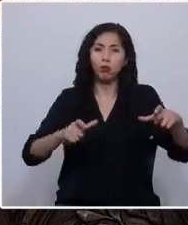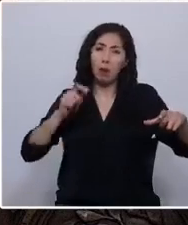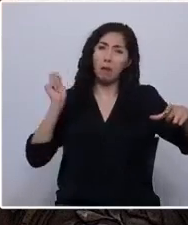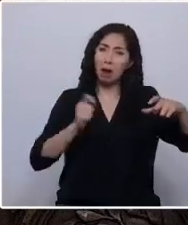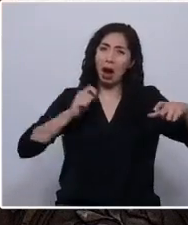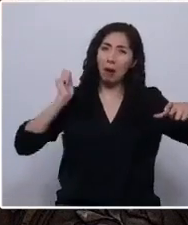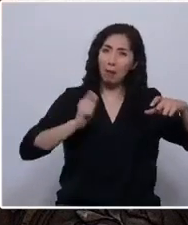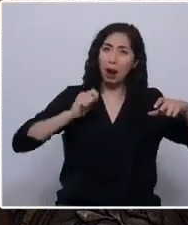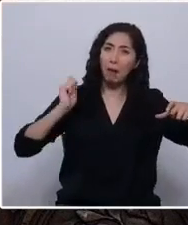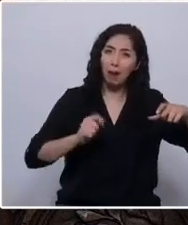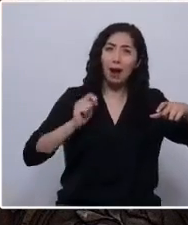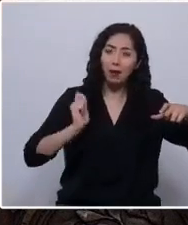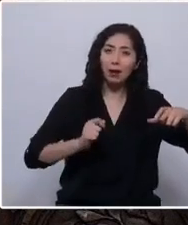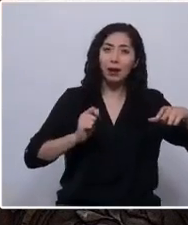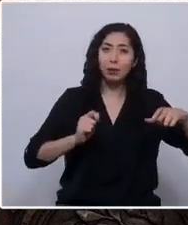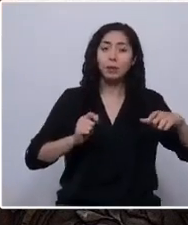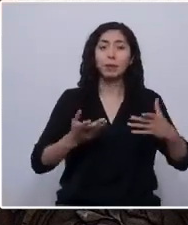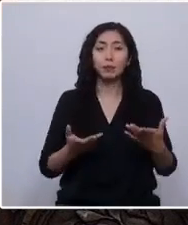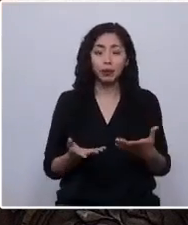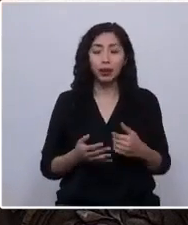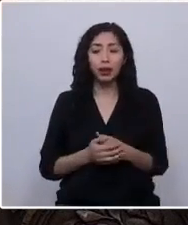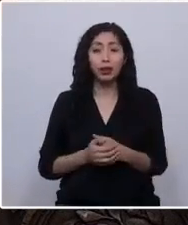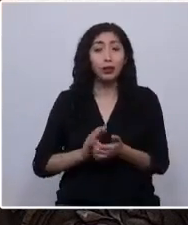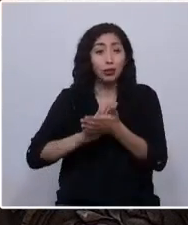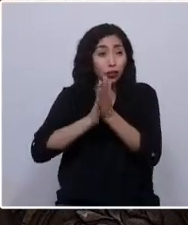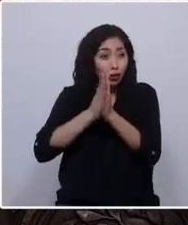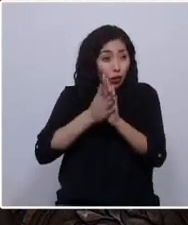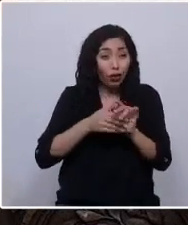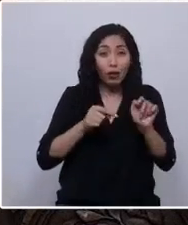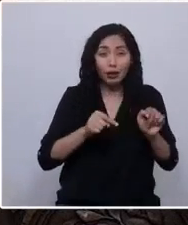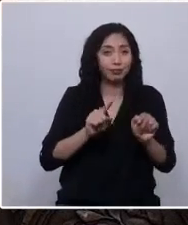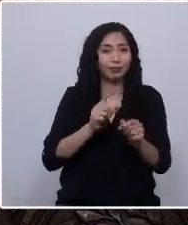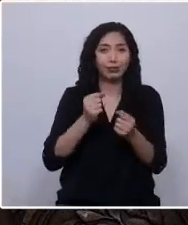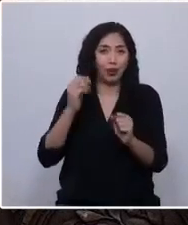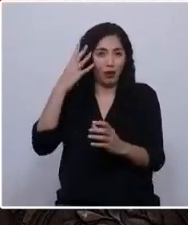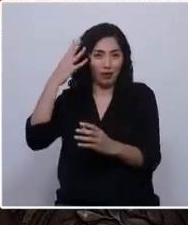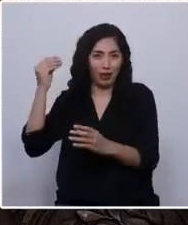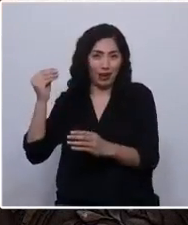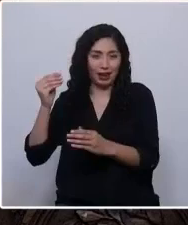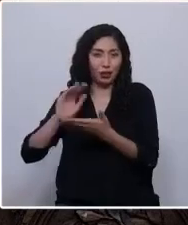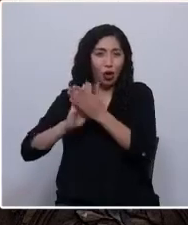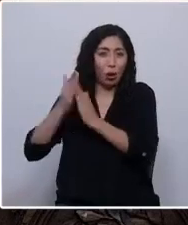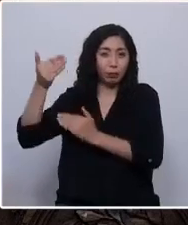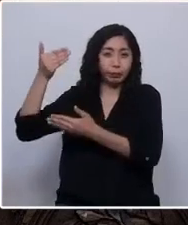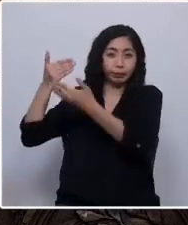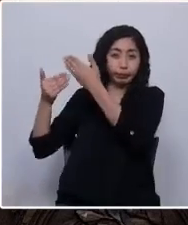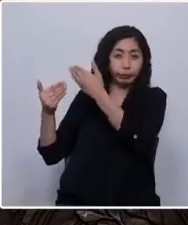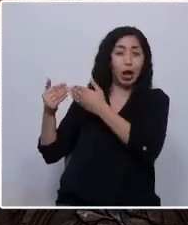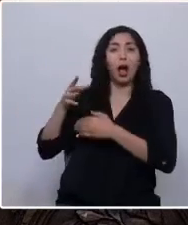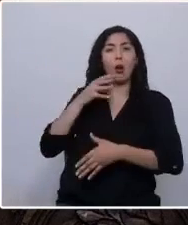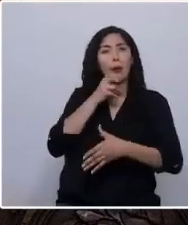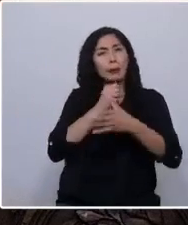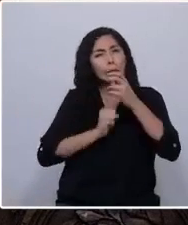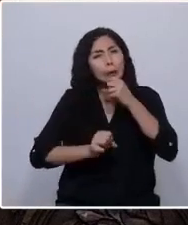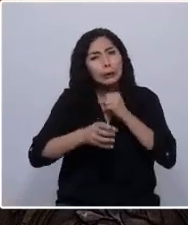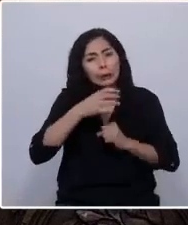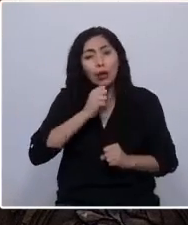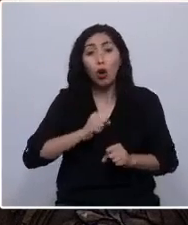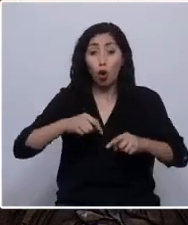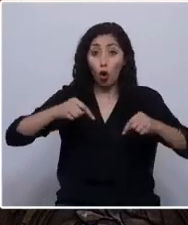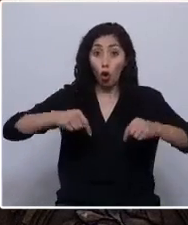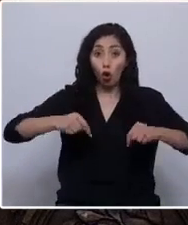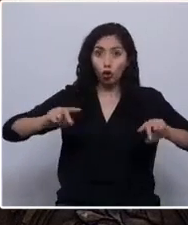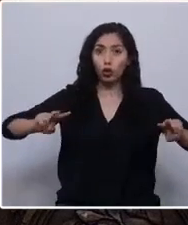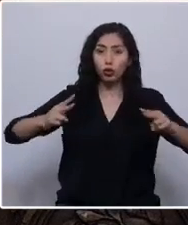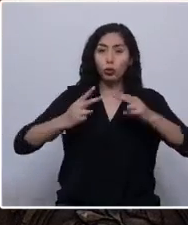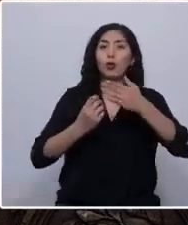a los que mutilaron. Todo esto sin olvidar a las generaciones que nos antecedieron y que resistieron. Hoy se construye un nuevo